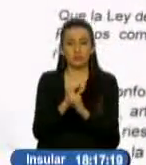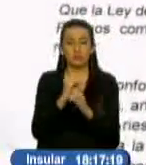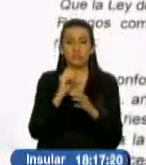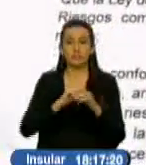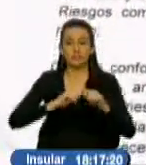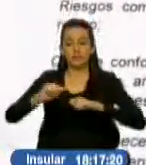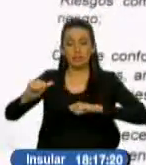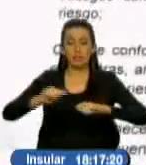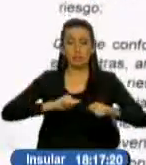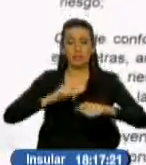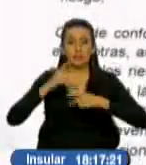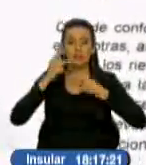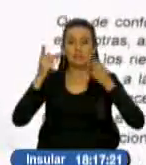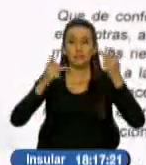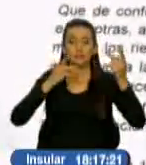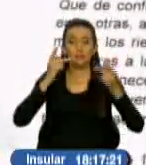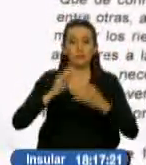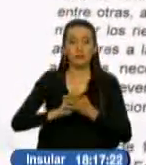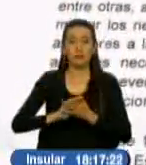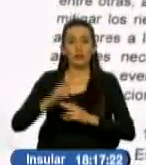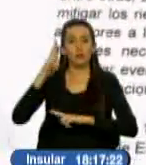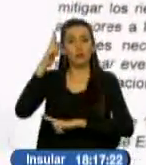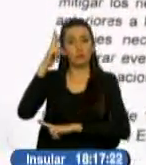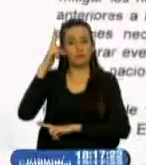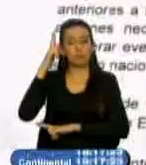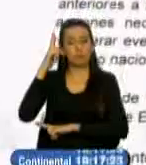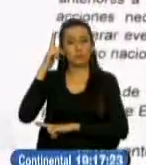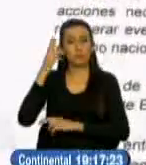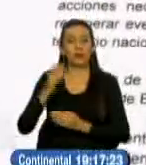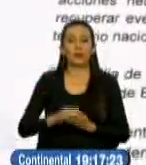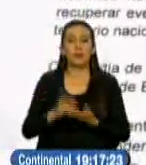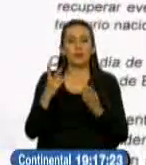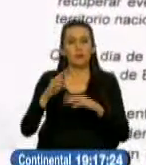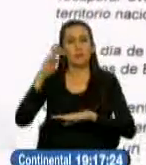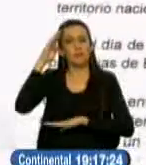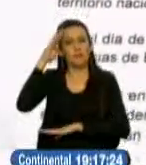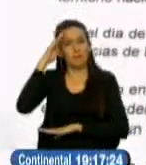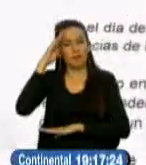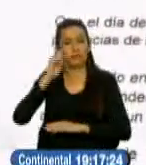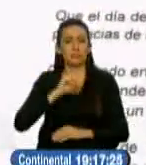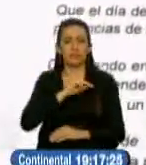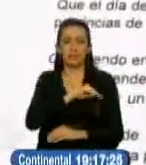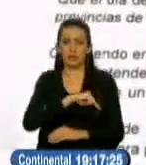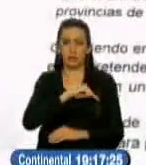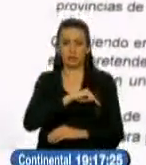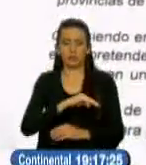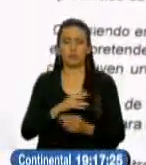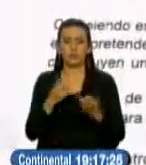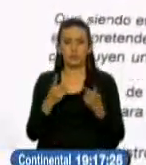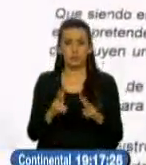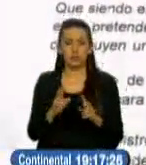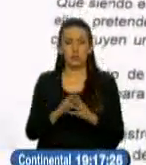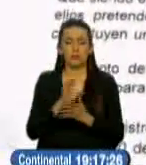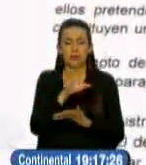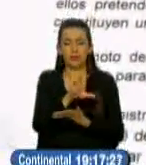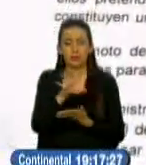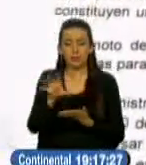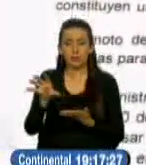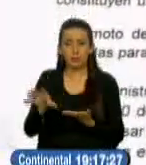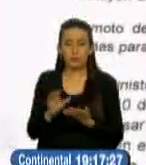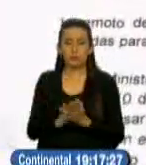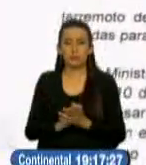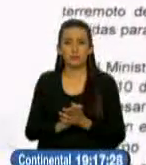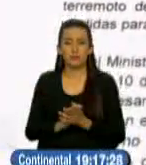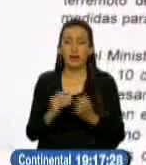pública, en especial de las Fuerzas Armadas, de la Policía y gobiernos autónomos descentralizados de las provincias